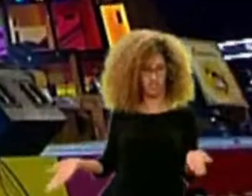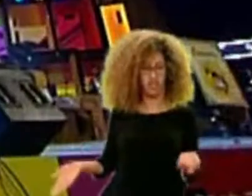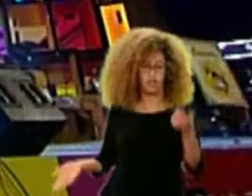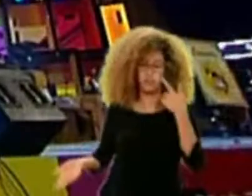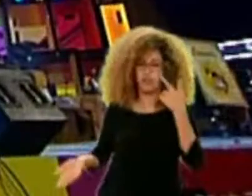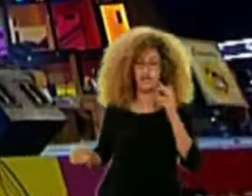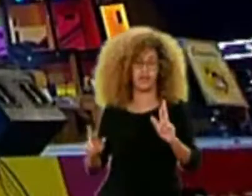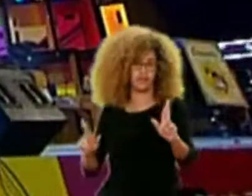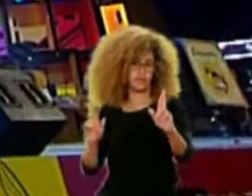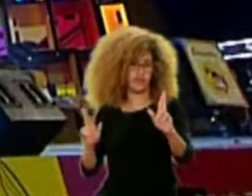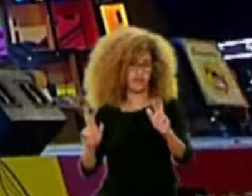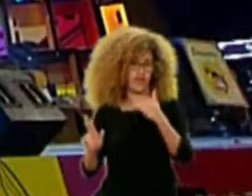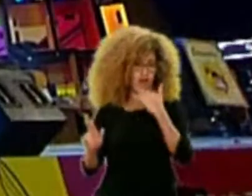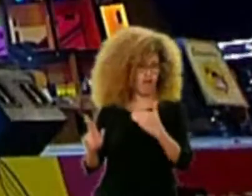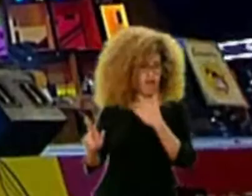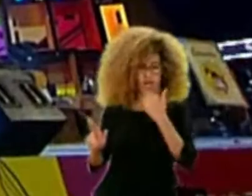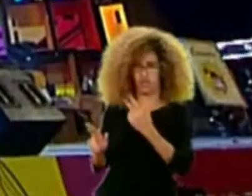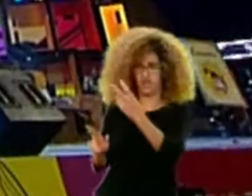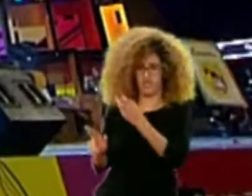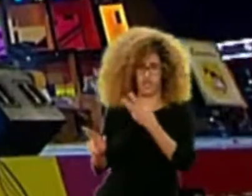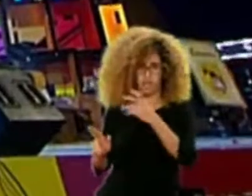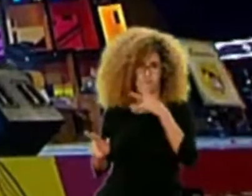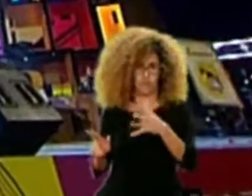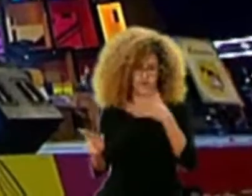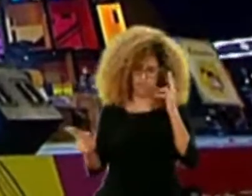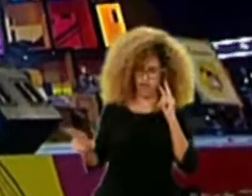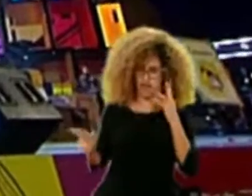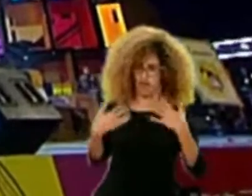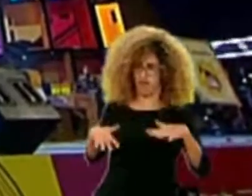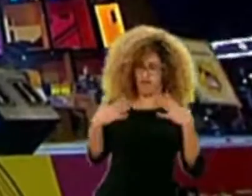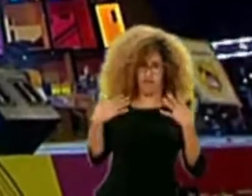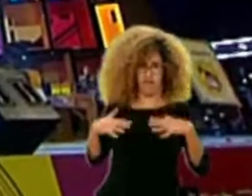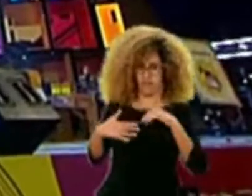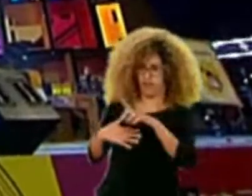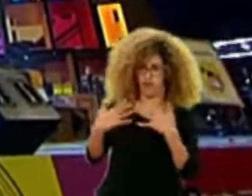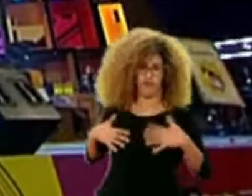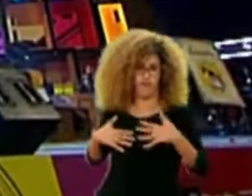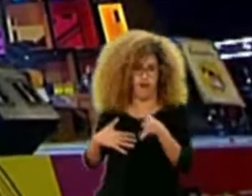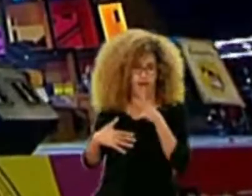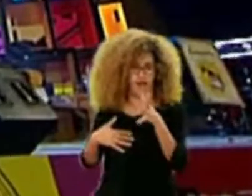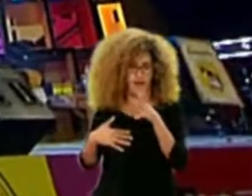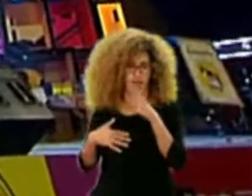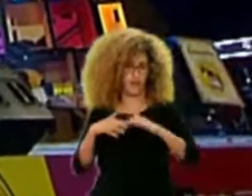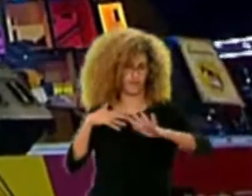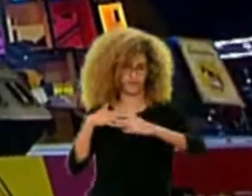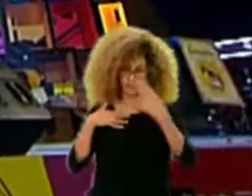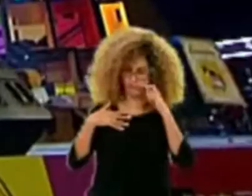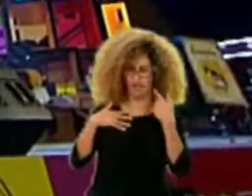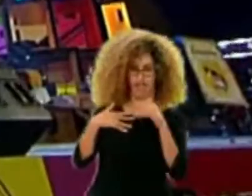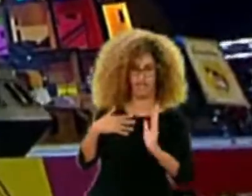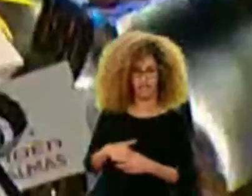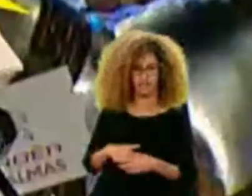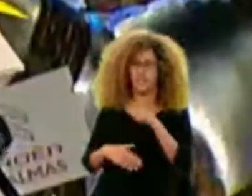espero que te hayas traído una mudita, ¿eh? Porque entre el agua salada y ese pantalón te vas a soya todo. te lo digo yo. ¿Cómo te llamas, mi